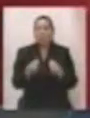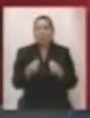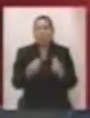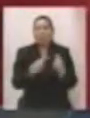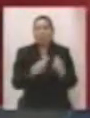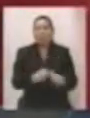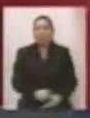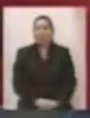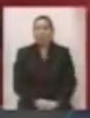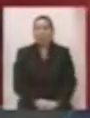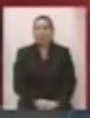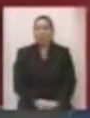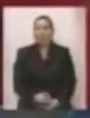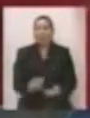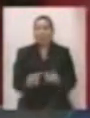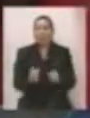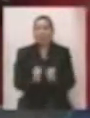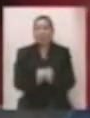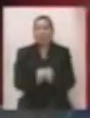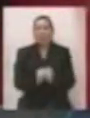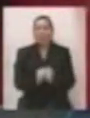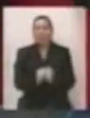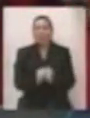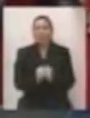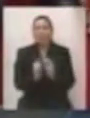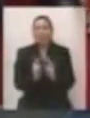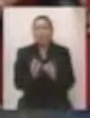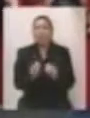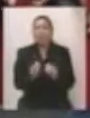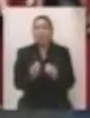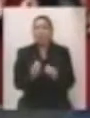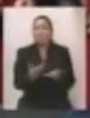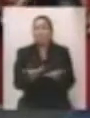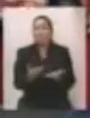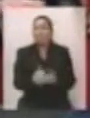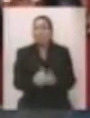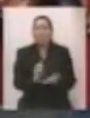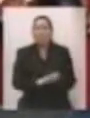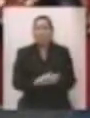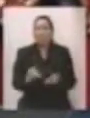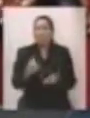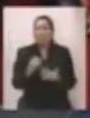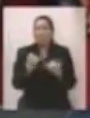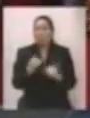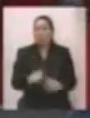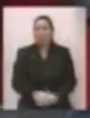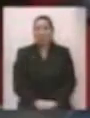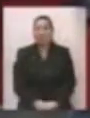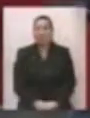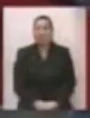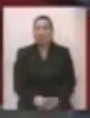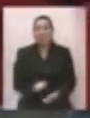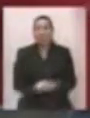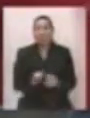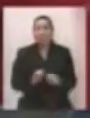juegan un rol en relación a ver cómo va el delito del mal uso de esa información, el mal